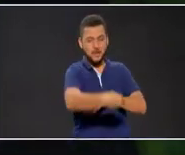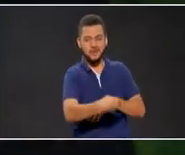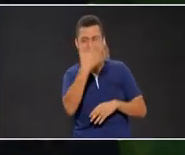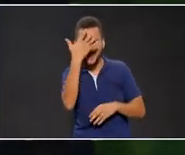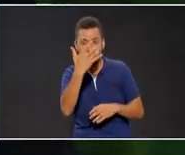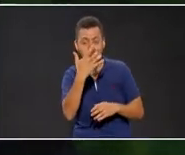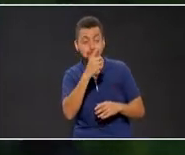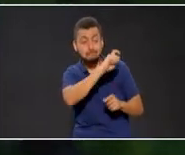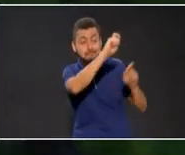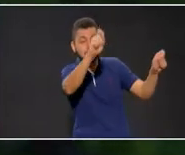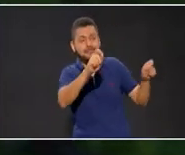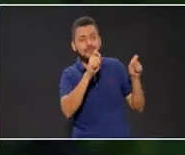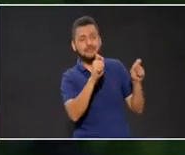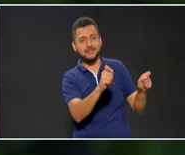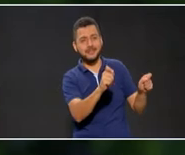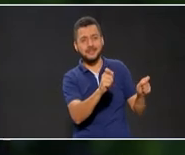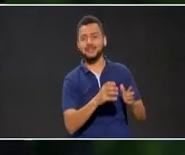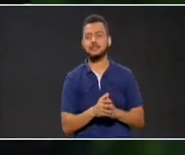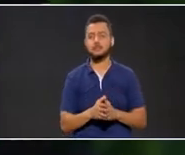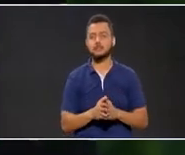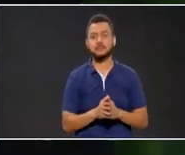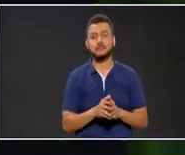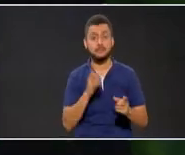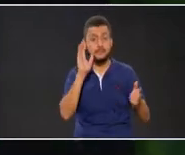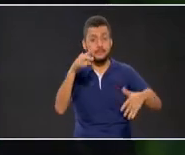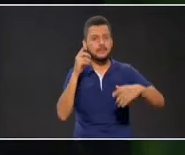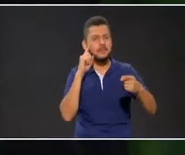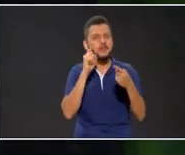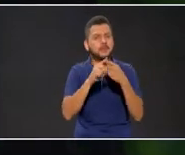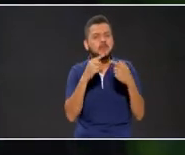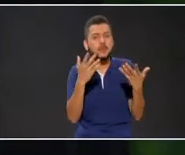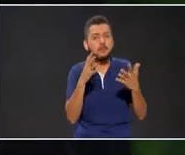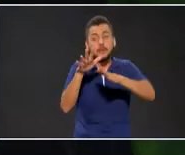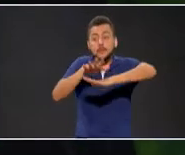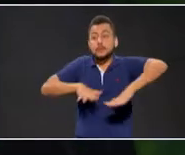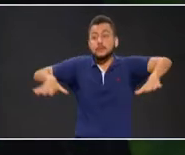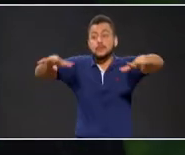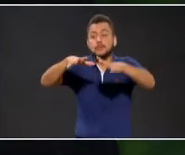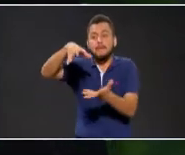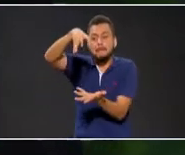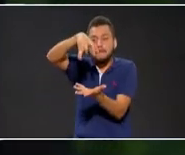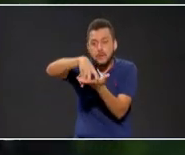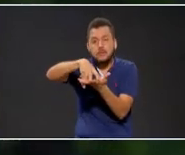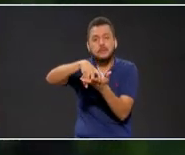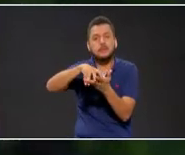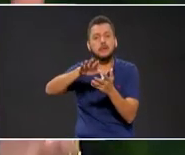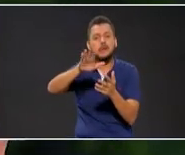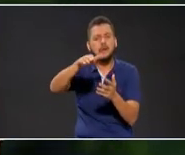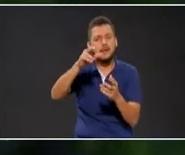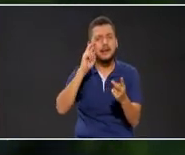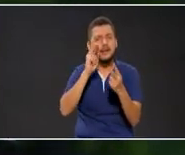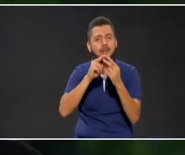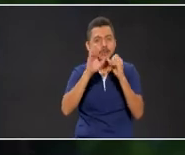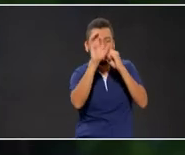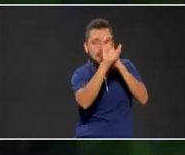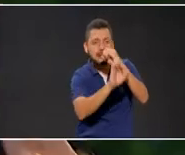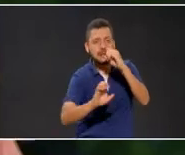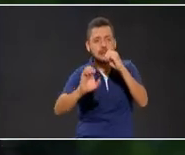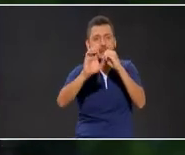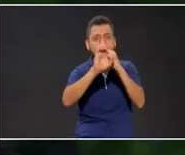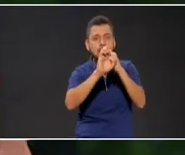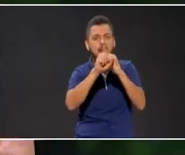mí mire lo más importante vamos a crear la oficina de empleo para el adulto mayor es que aquí inhabilita la administración